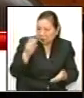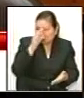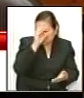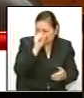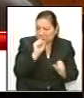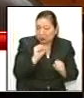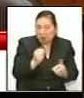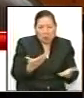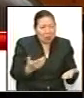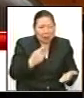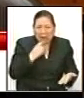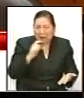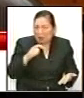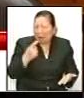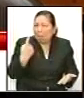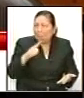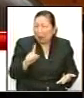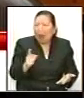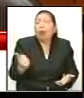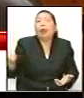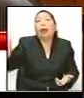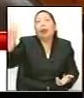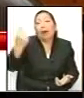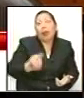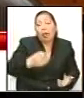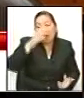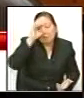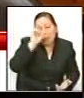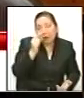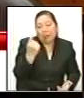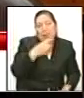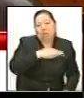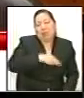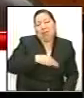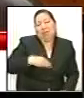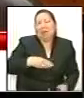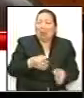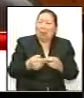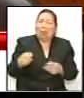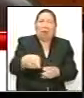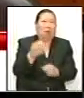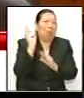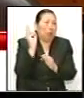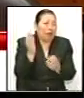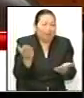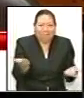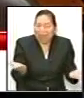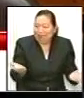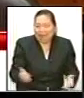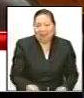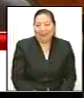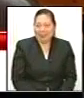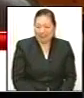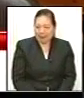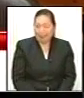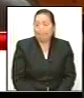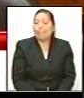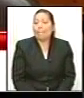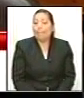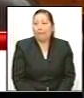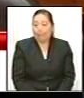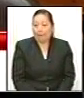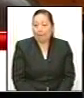Cancillería. No hay necesidad de hacer concurrir ni al Canciller ni al Premier para tal propósito. Pide una interrupción el congresista Rosas y